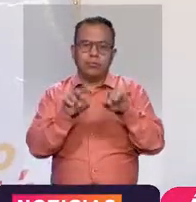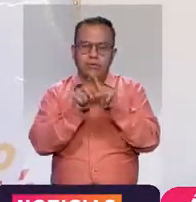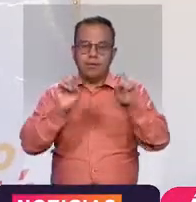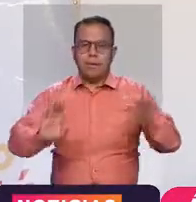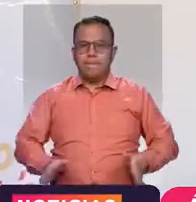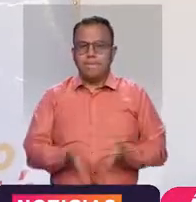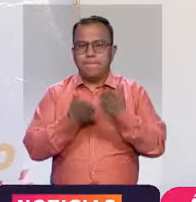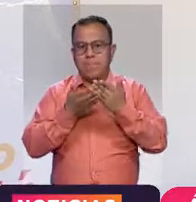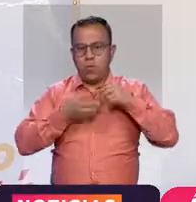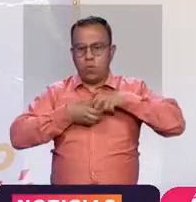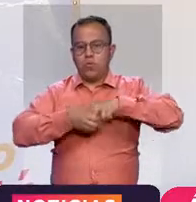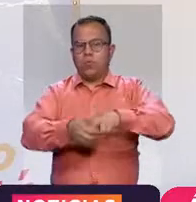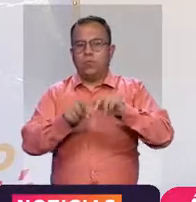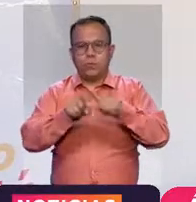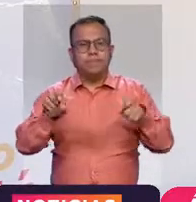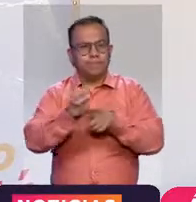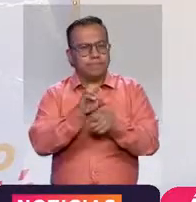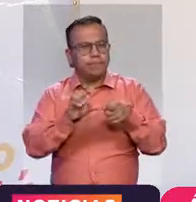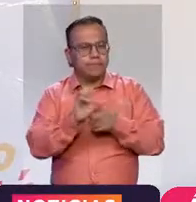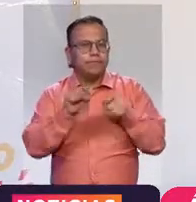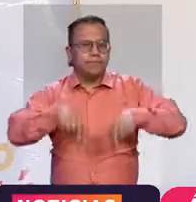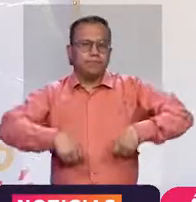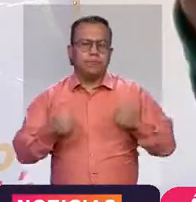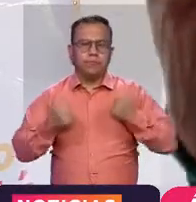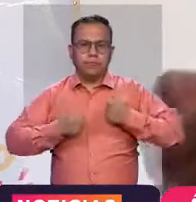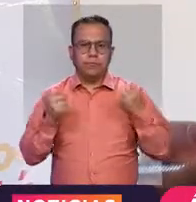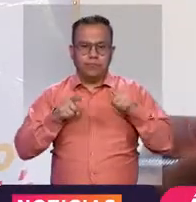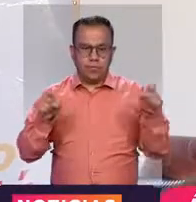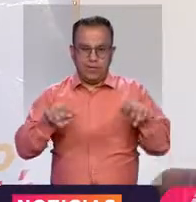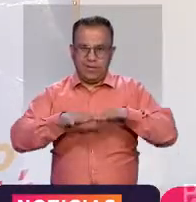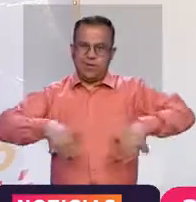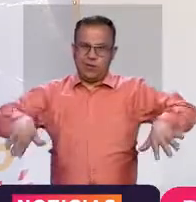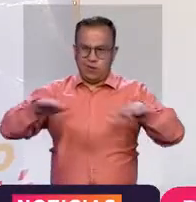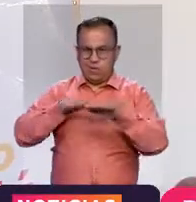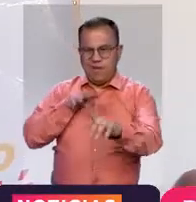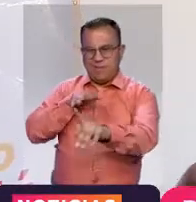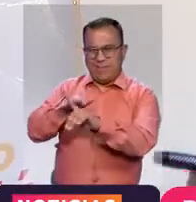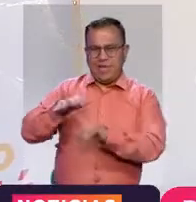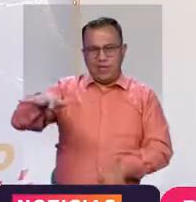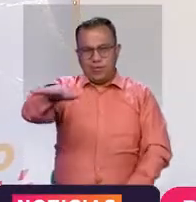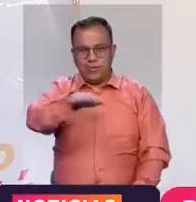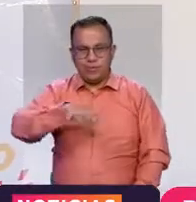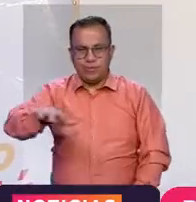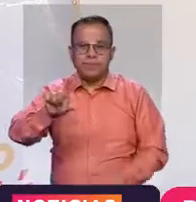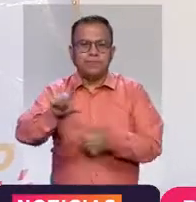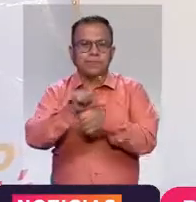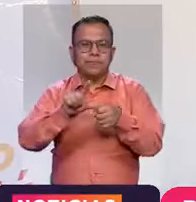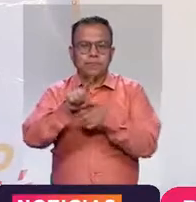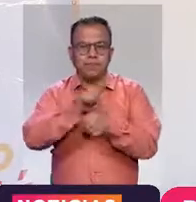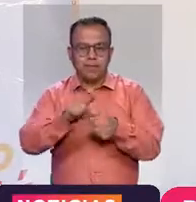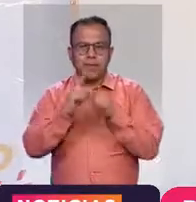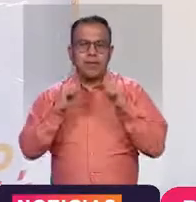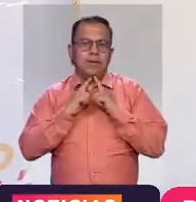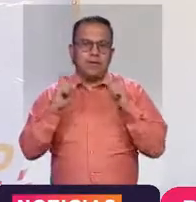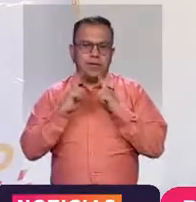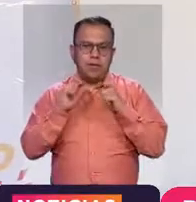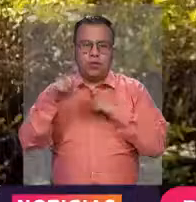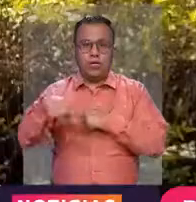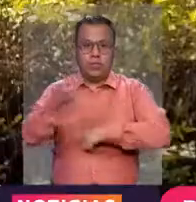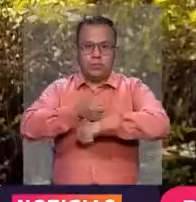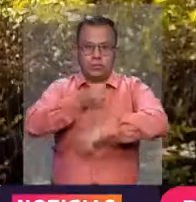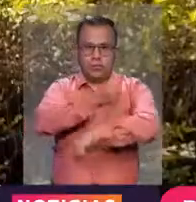mejorar la movilidad en la ciudad de bogotá sobre todo en ese sector vulnerable de la localidad de engativá y suba